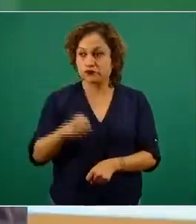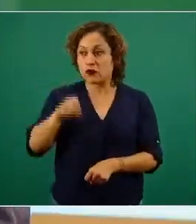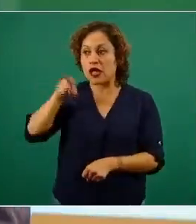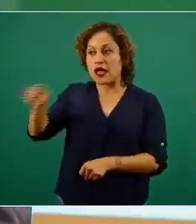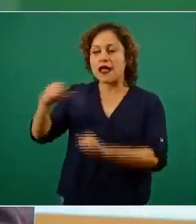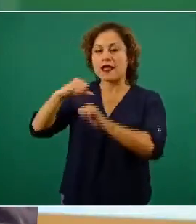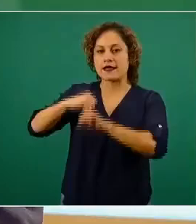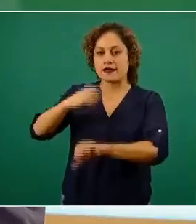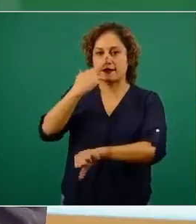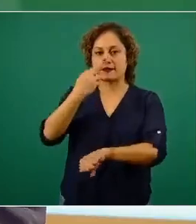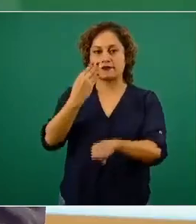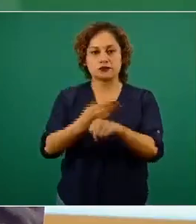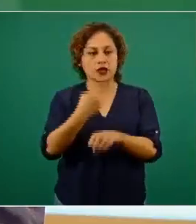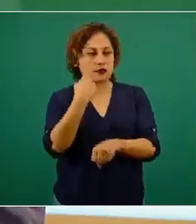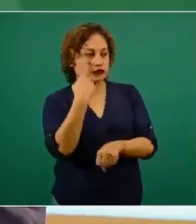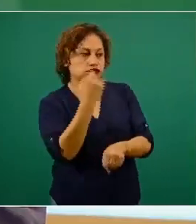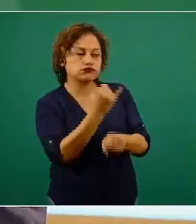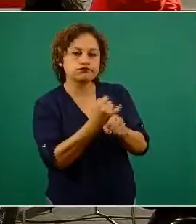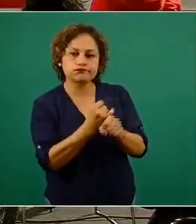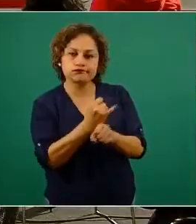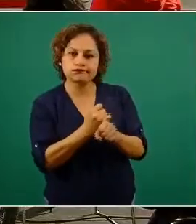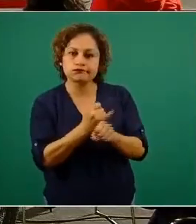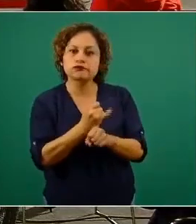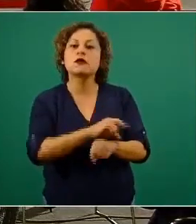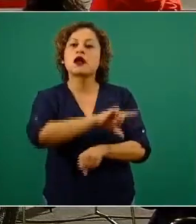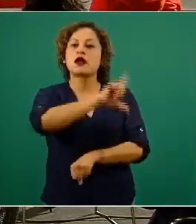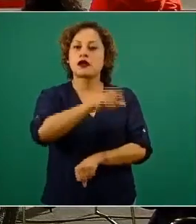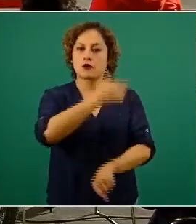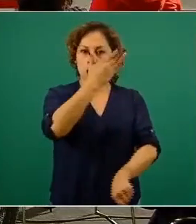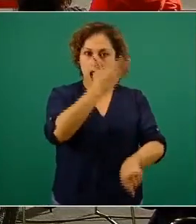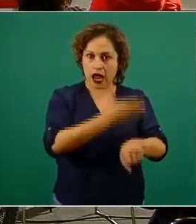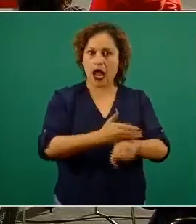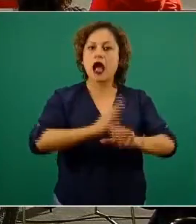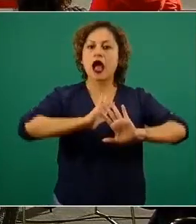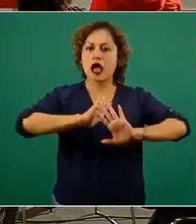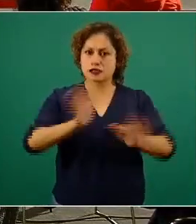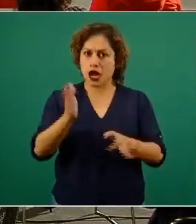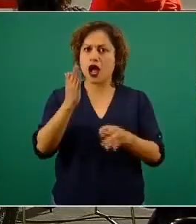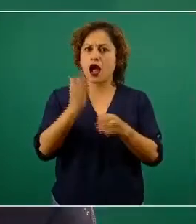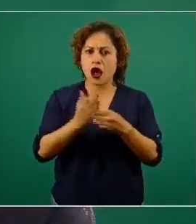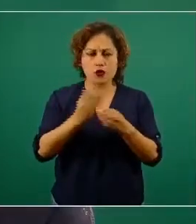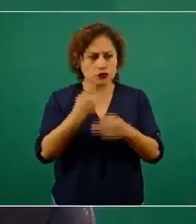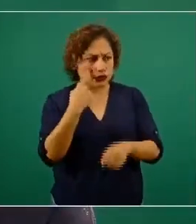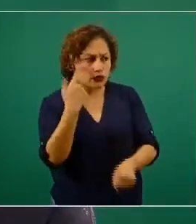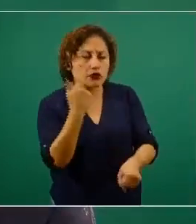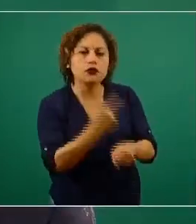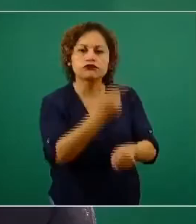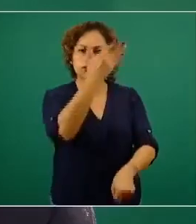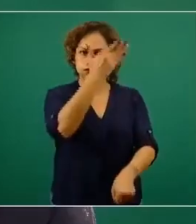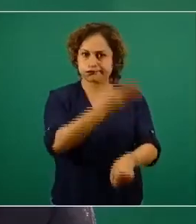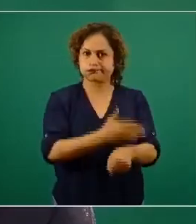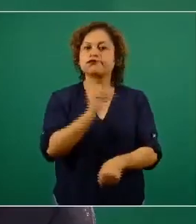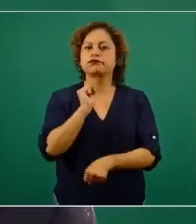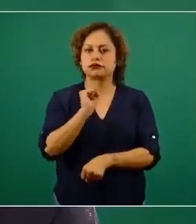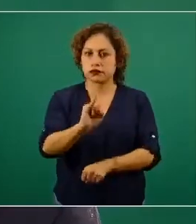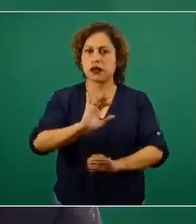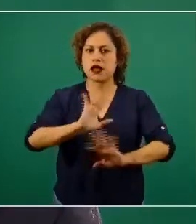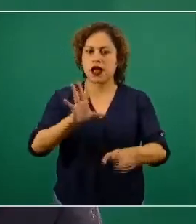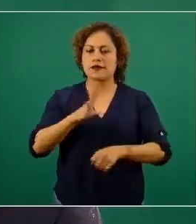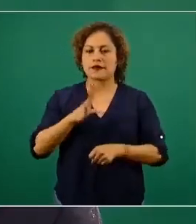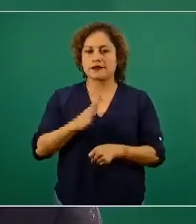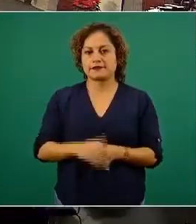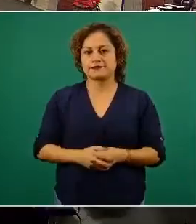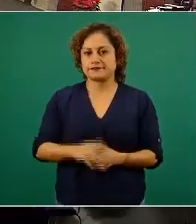caso sancionar. Ya ha habido sanciones a distribuidores de estos equipos por cometer estos abusos.